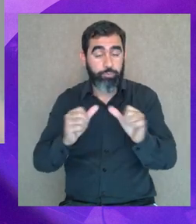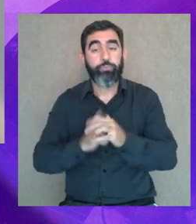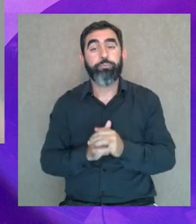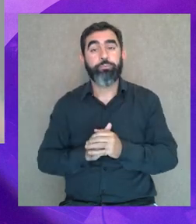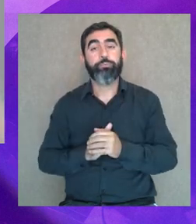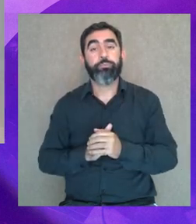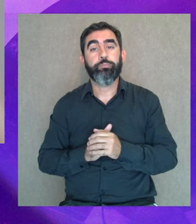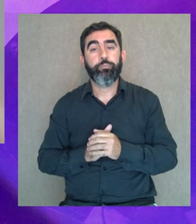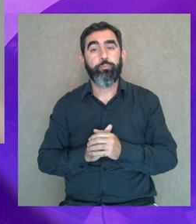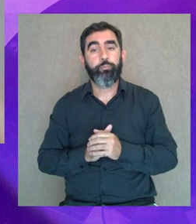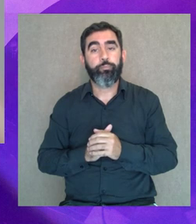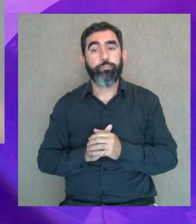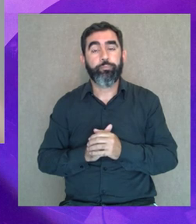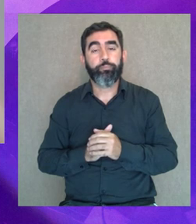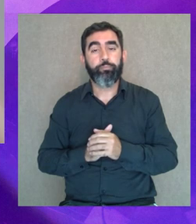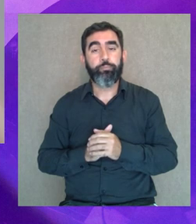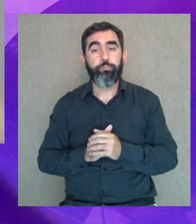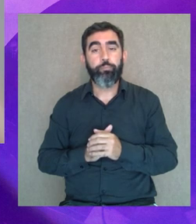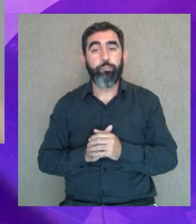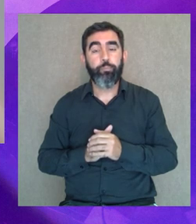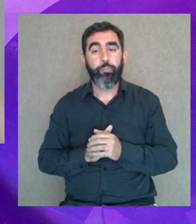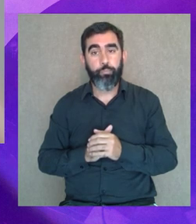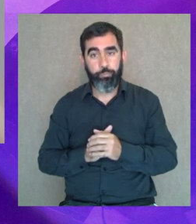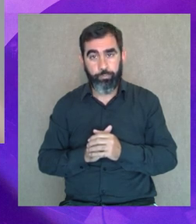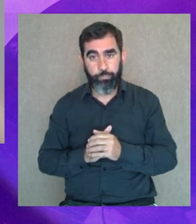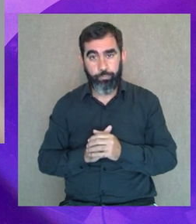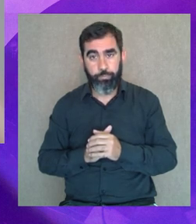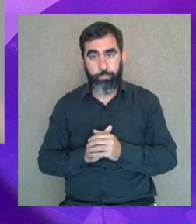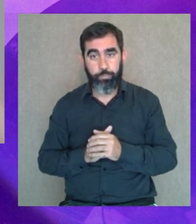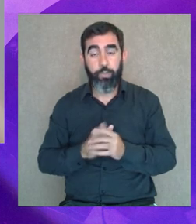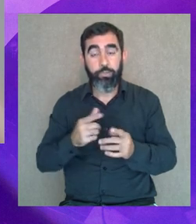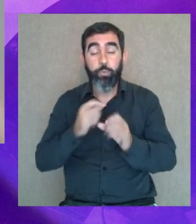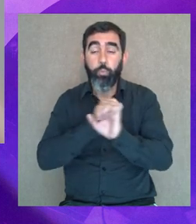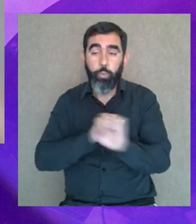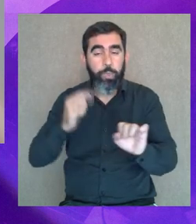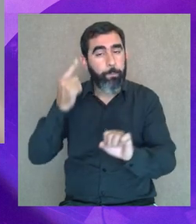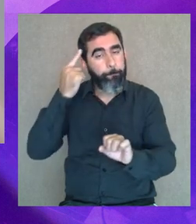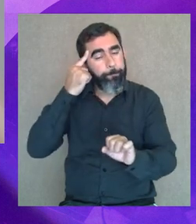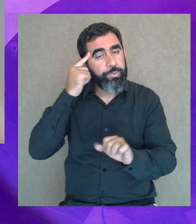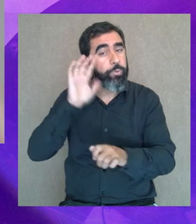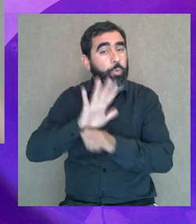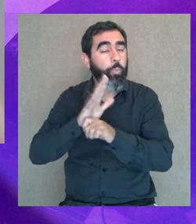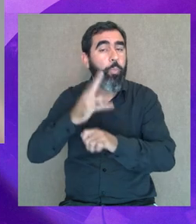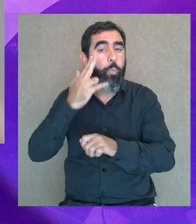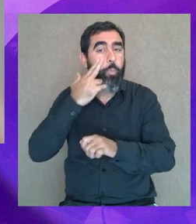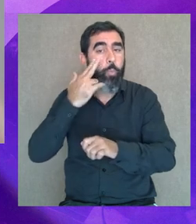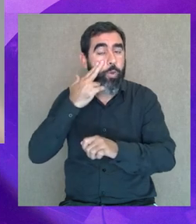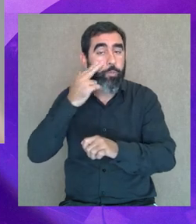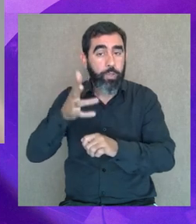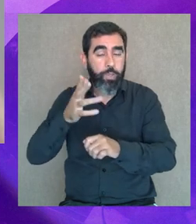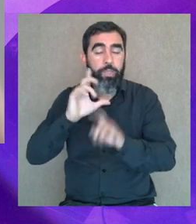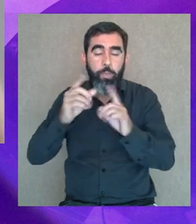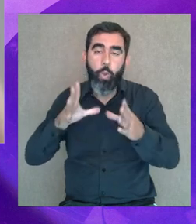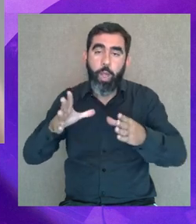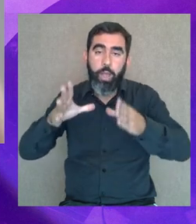sí sí como decías calladitos la boca y además ya sin el permiso de pensarlo como una problemática sino aceptarlo y